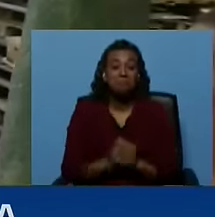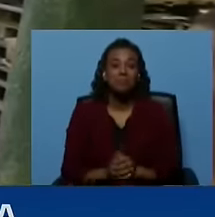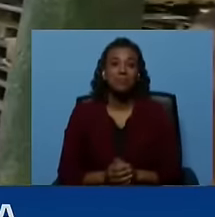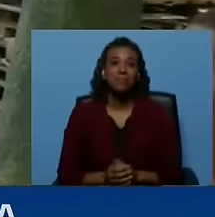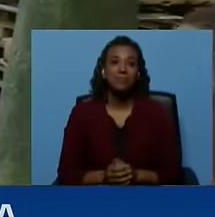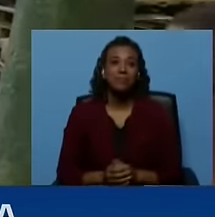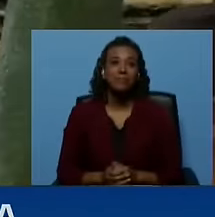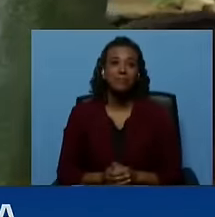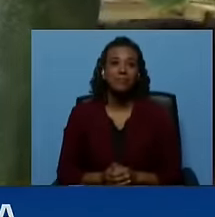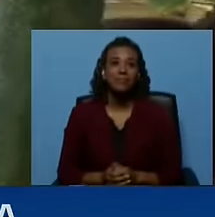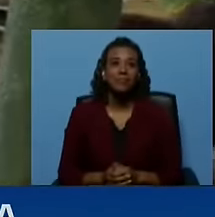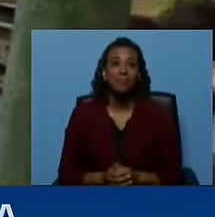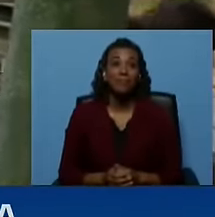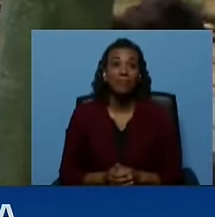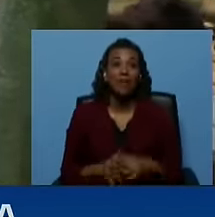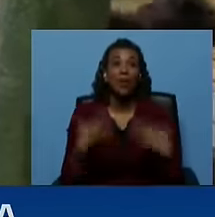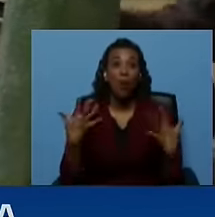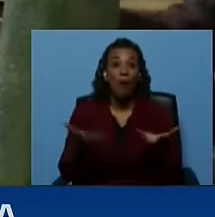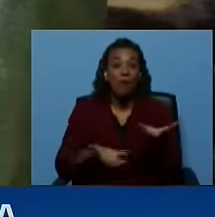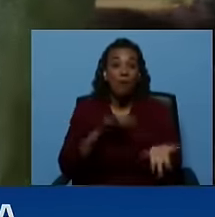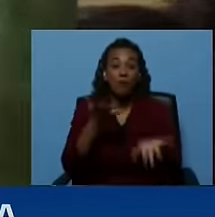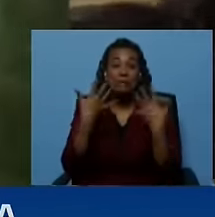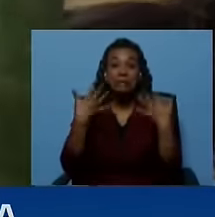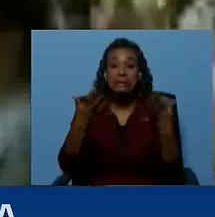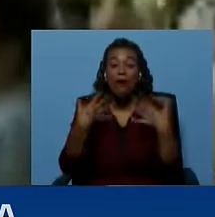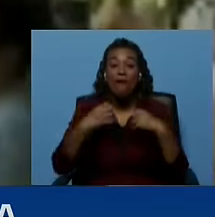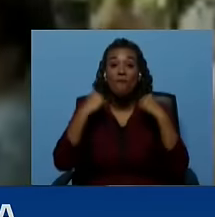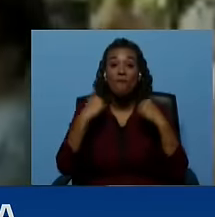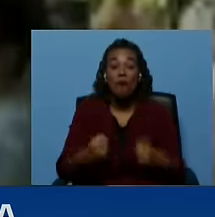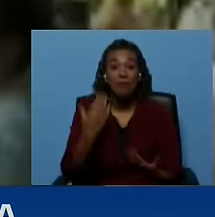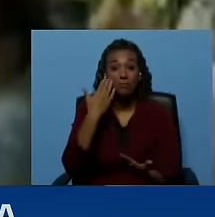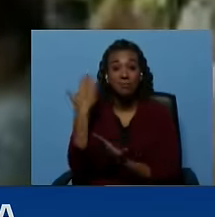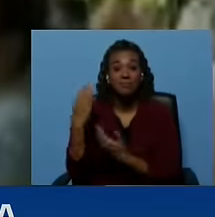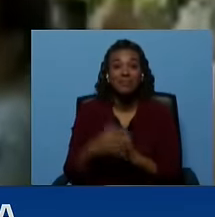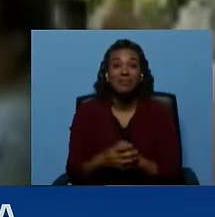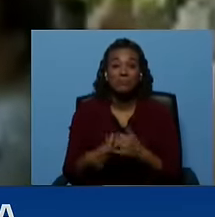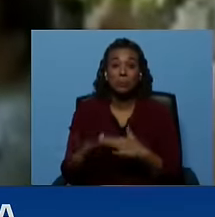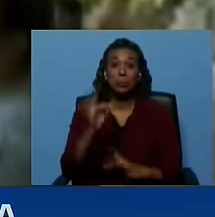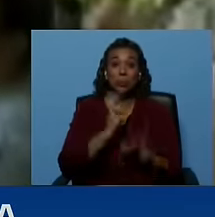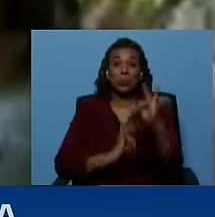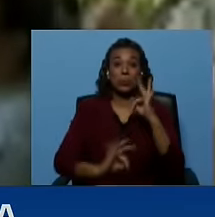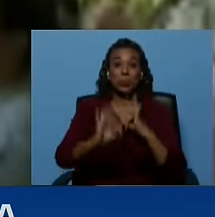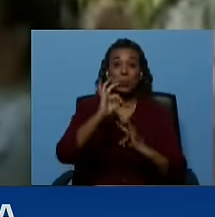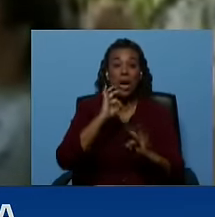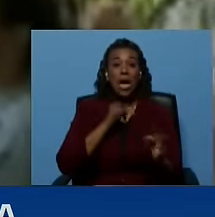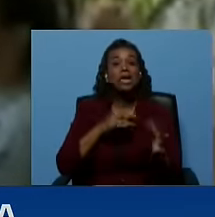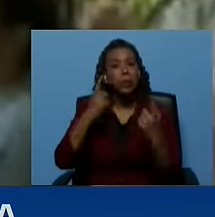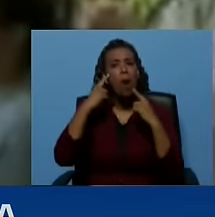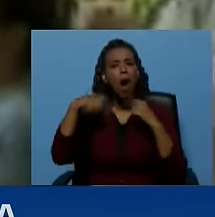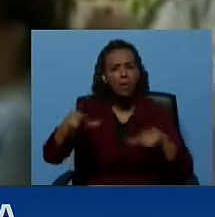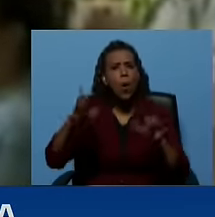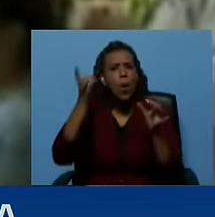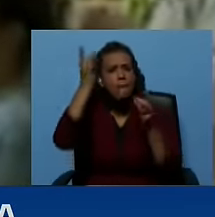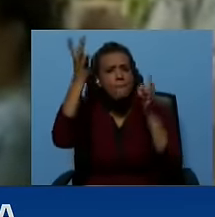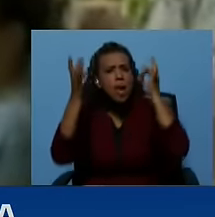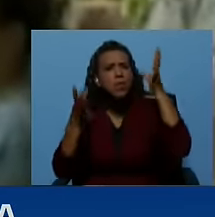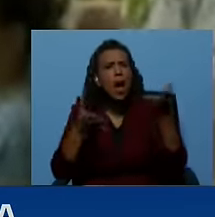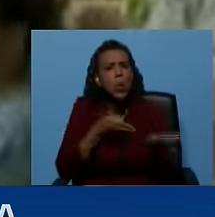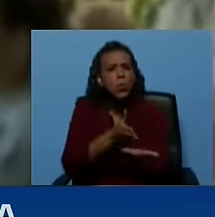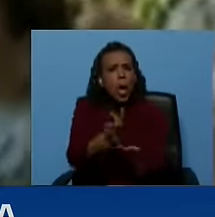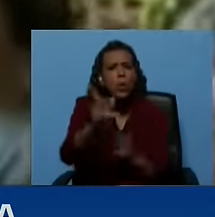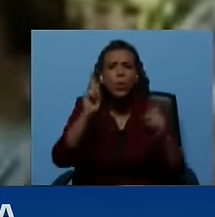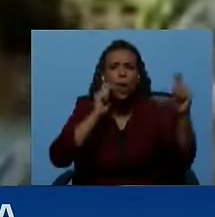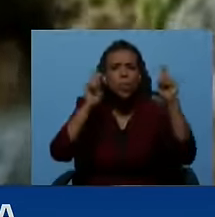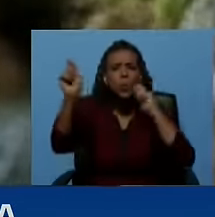otra fuerte la calor aquí el calor está fuerte aquí pero me falta lo que se llama una ruta turística exacto y con esta